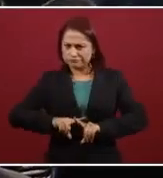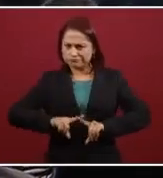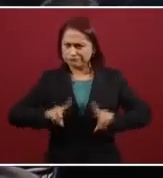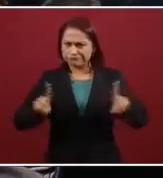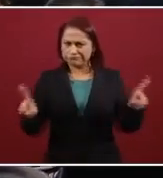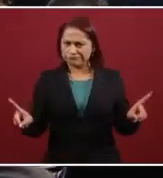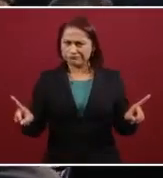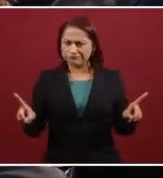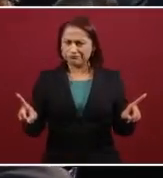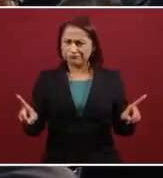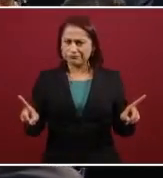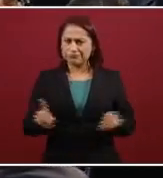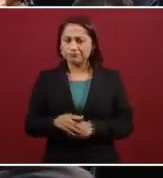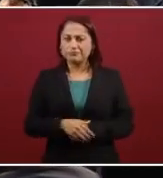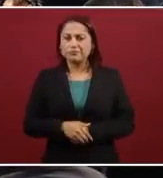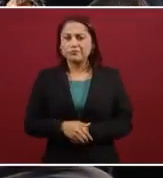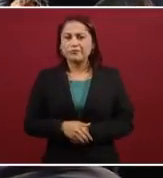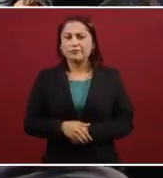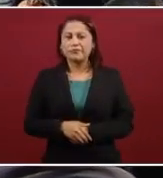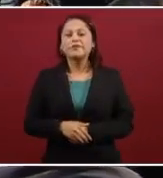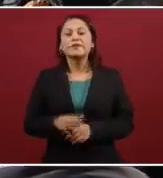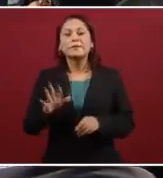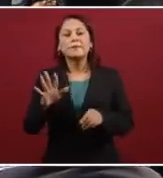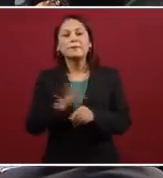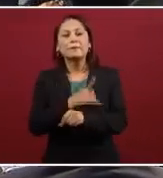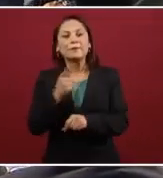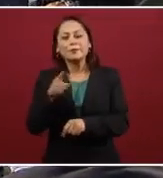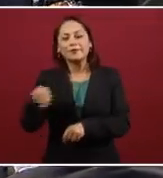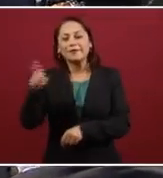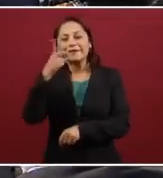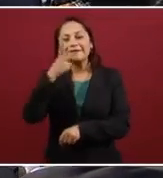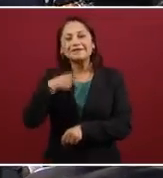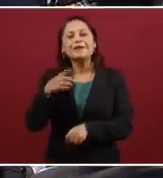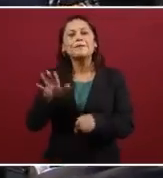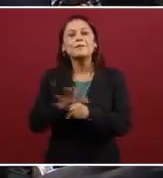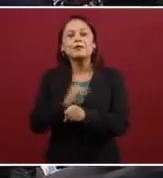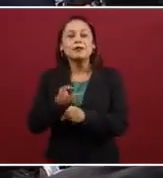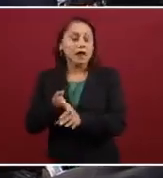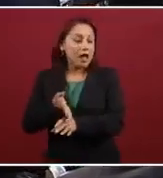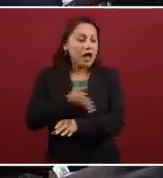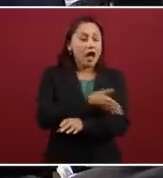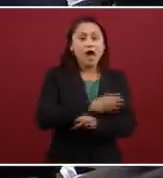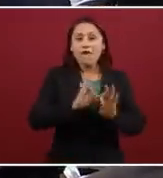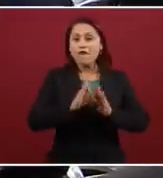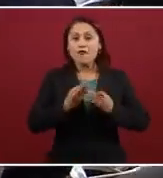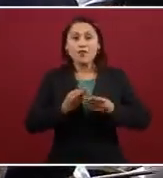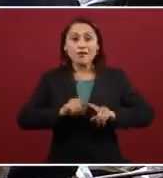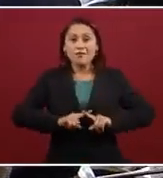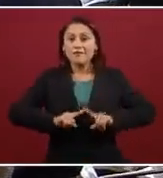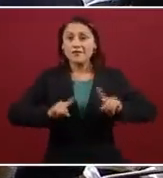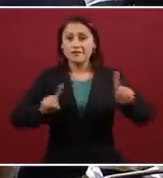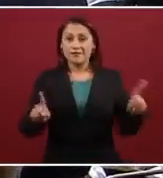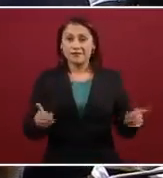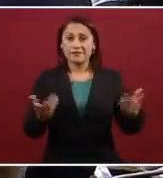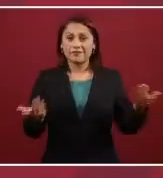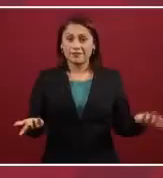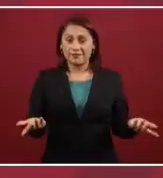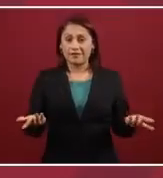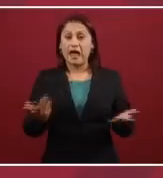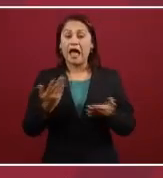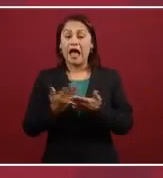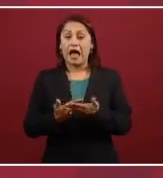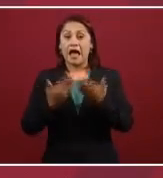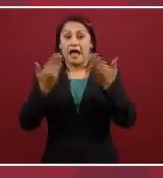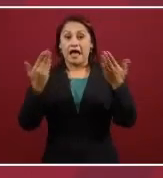porque había un esquema. Ahora tengo que presentar el informe. Lo